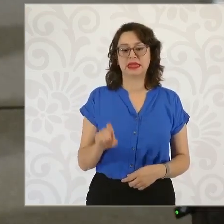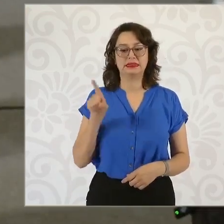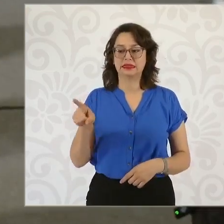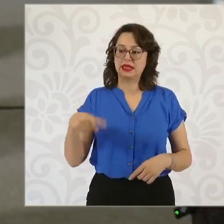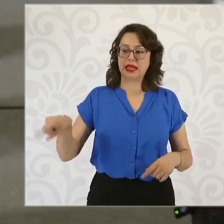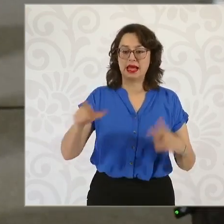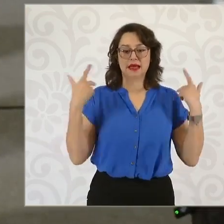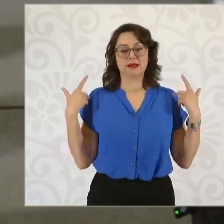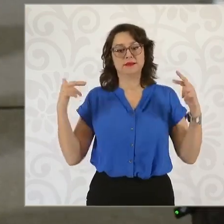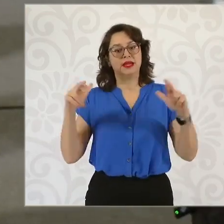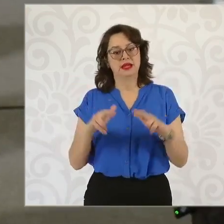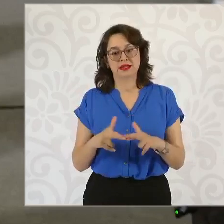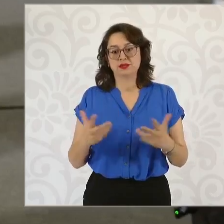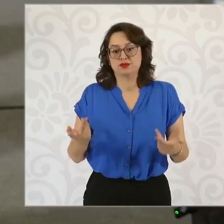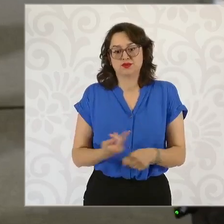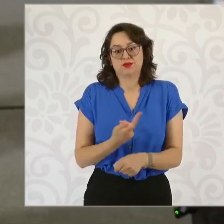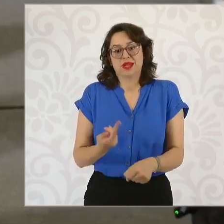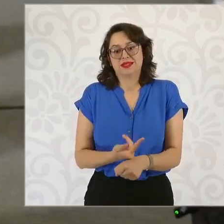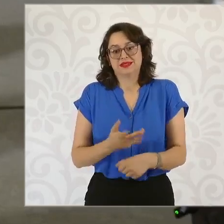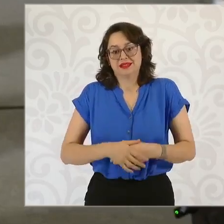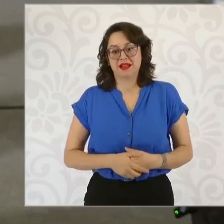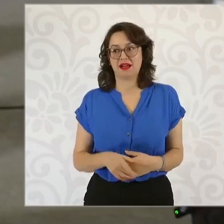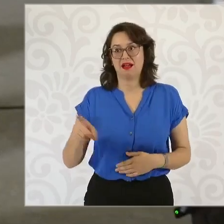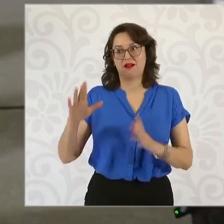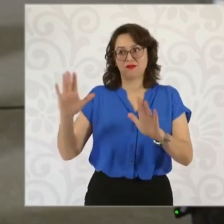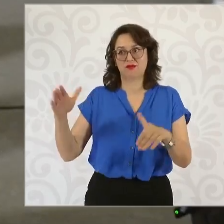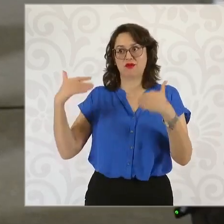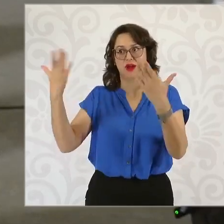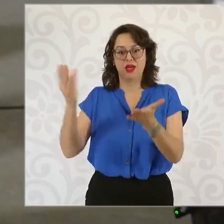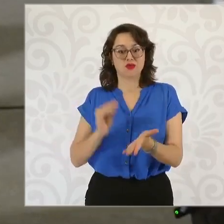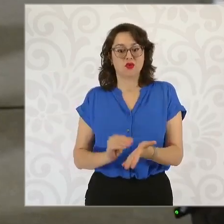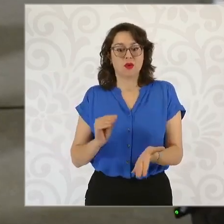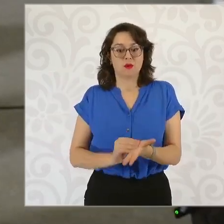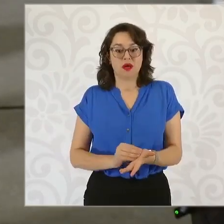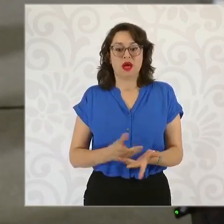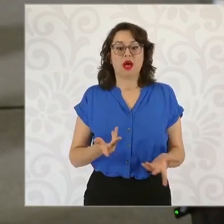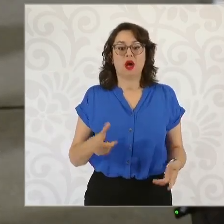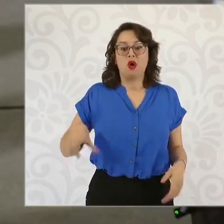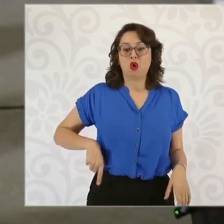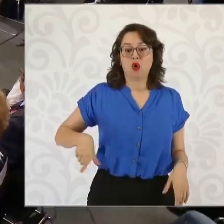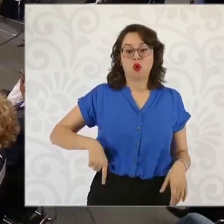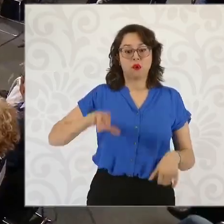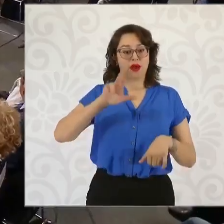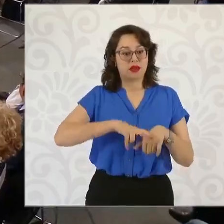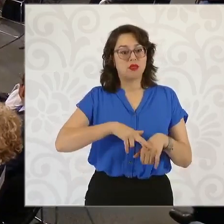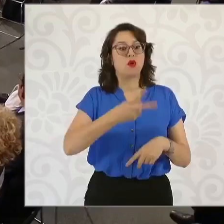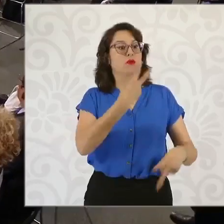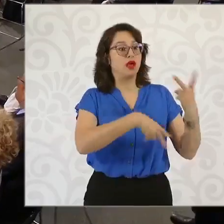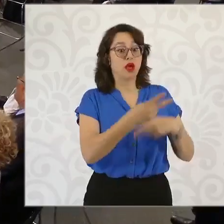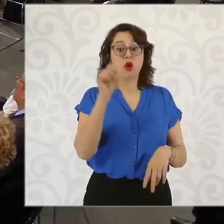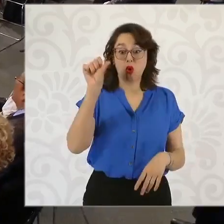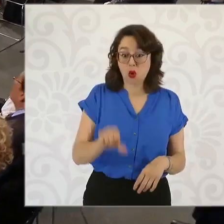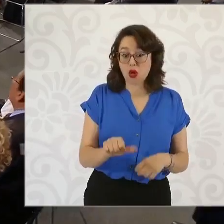sé que hoy recibe a los gobernadores, pero si nos puede comentar si siempre sí va a recibir a la CENTE 12:30 como se había quedado, ¿no?